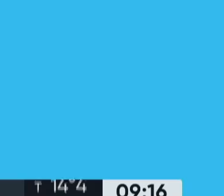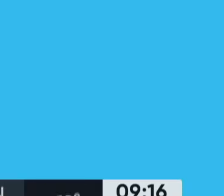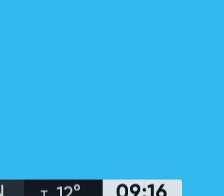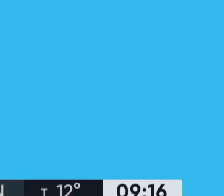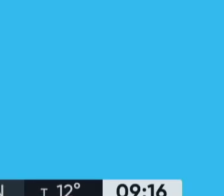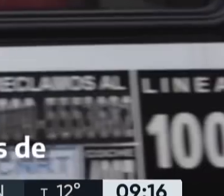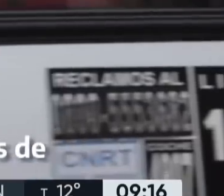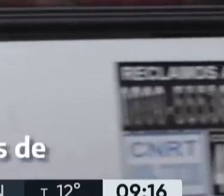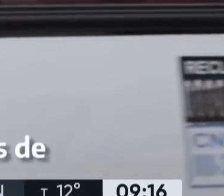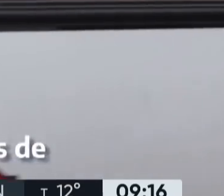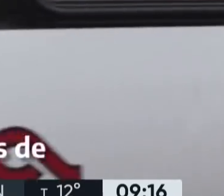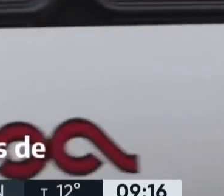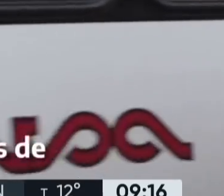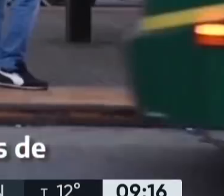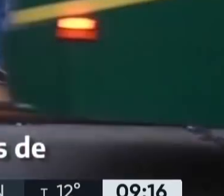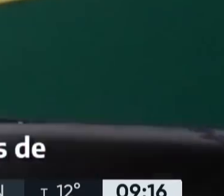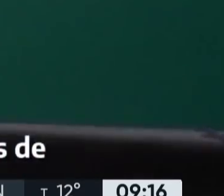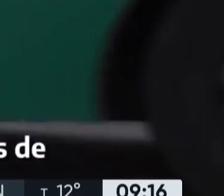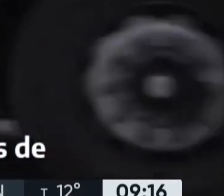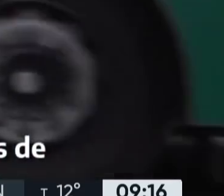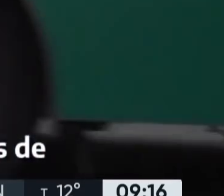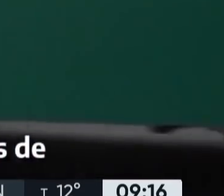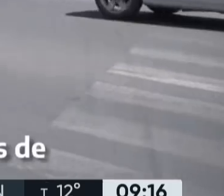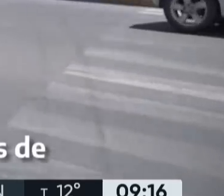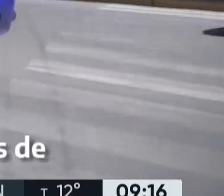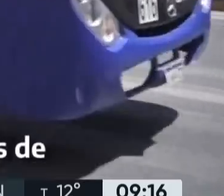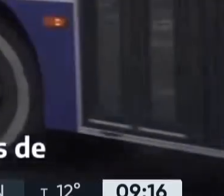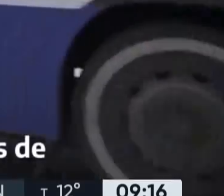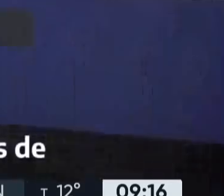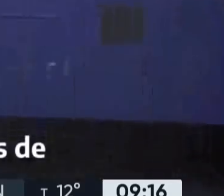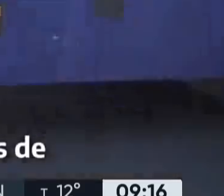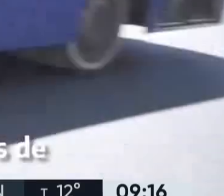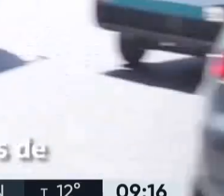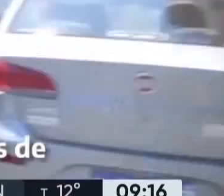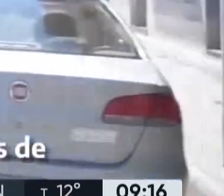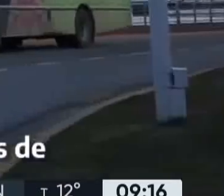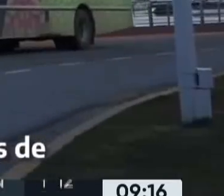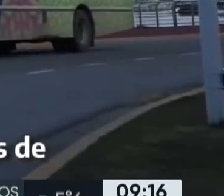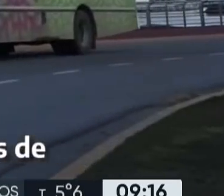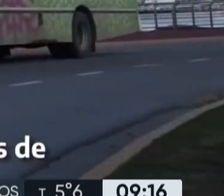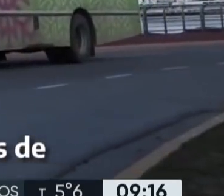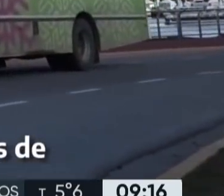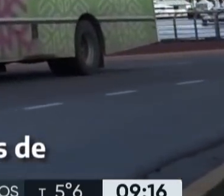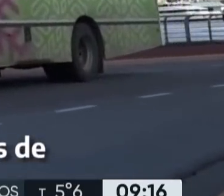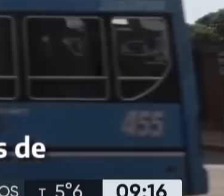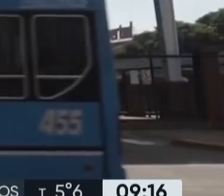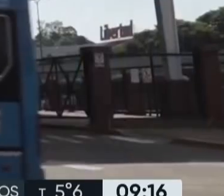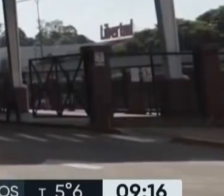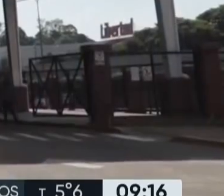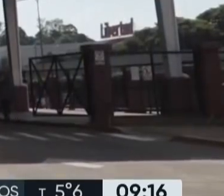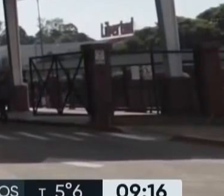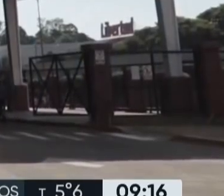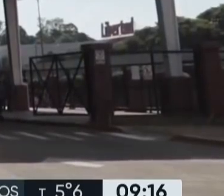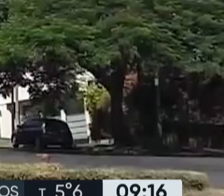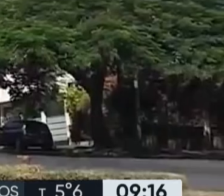Argentina Presidencia. El próximo domingo 14 de noviembre, todos los servicios de transporte público de jurisdicción nacional